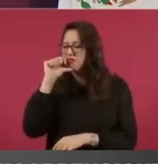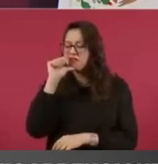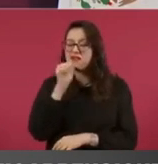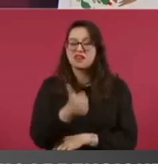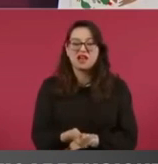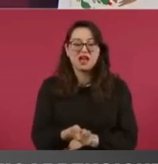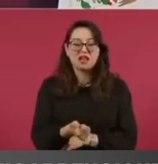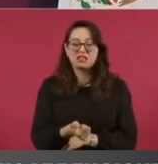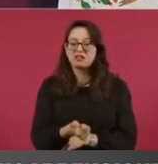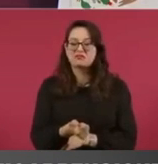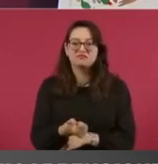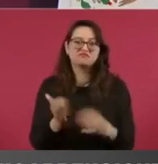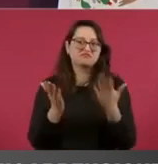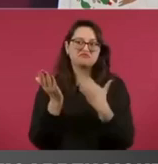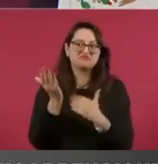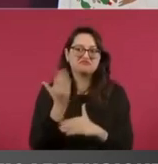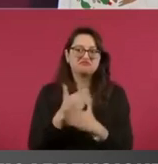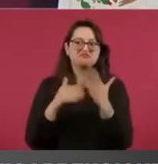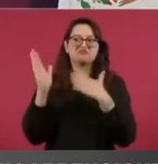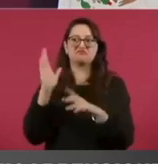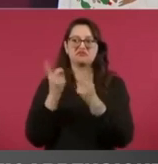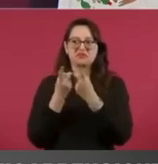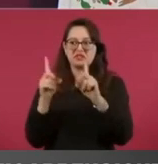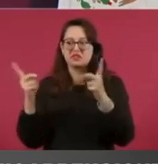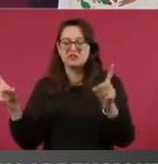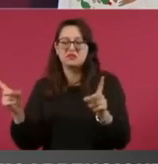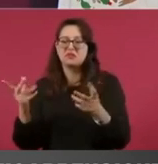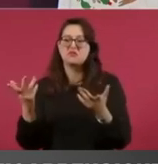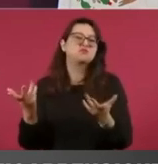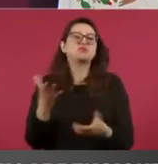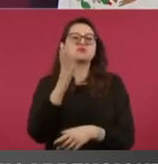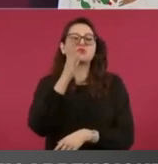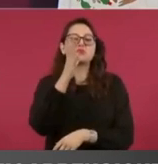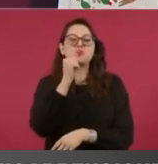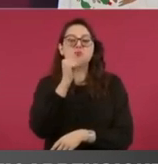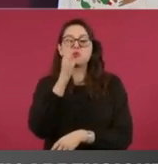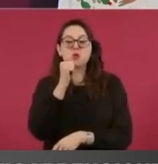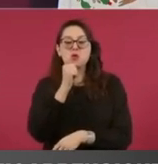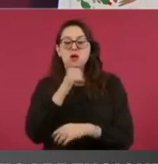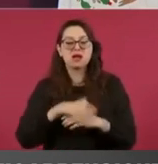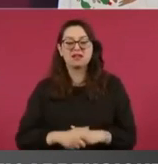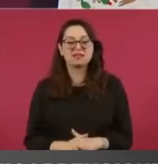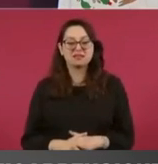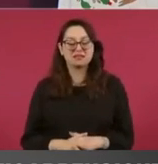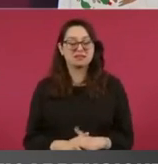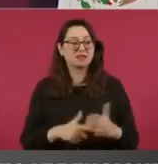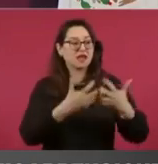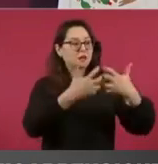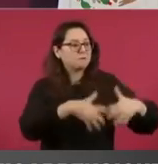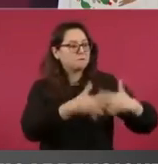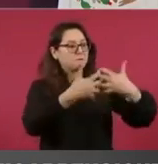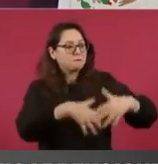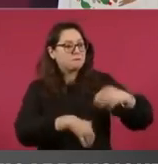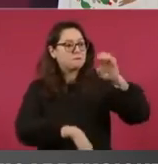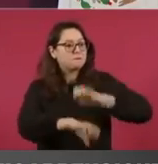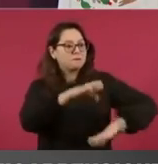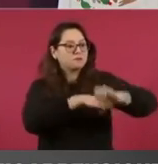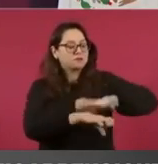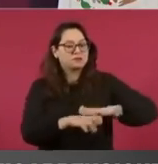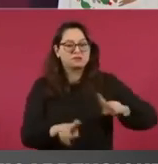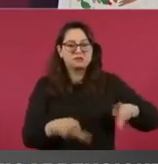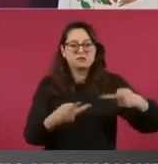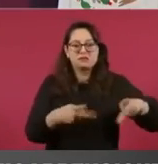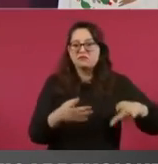pues no puede prosperar el comercio, ni la industria, ni